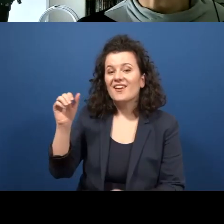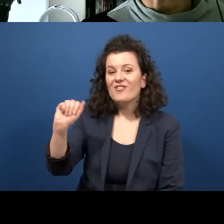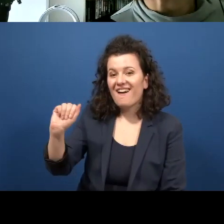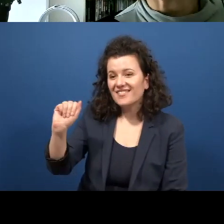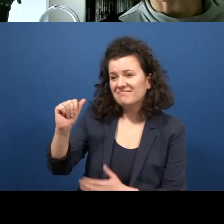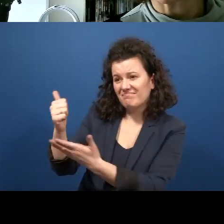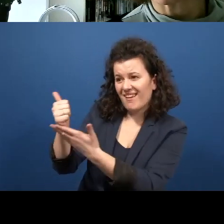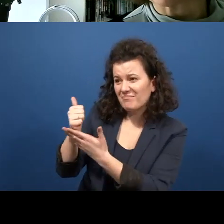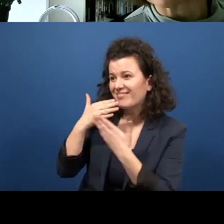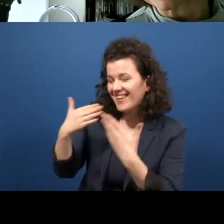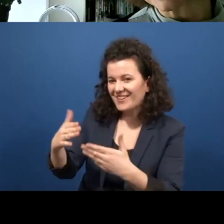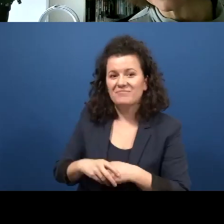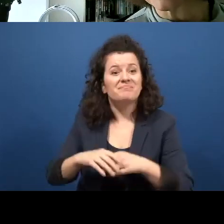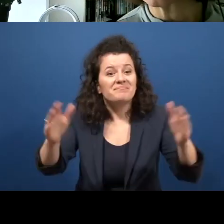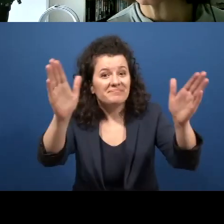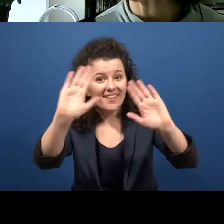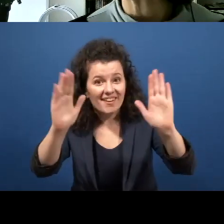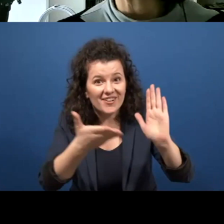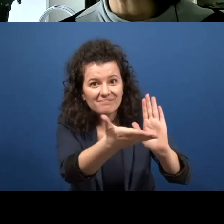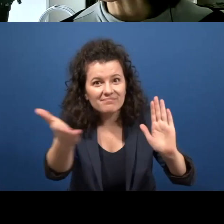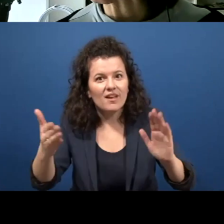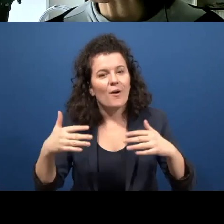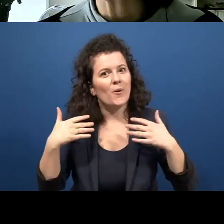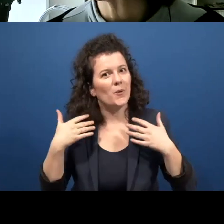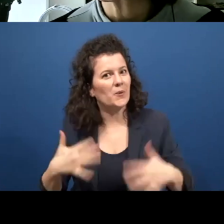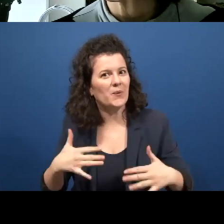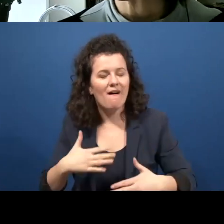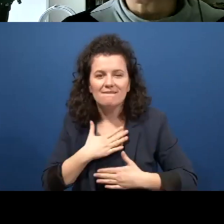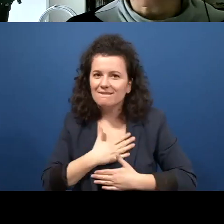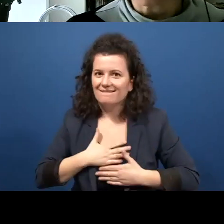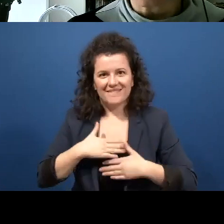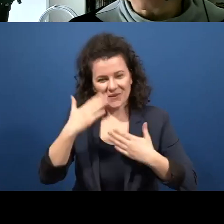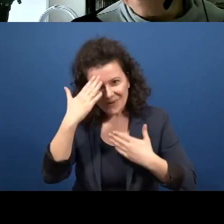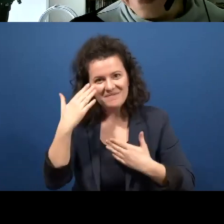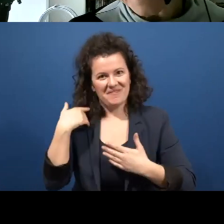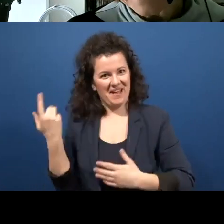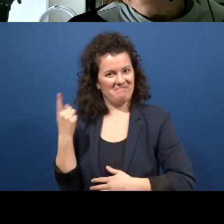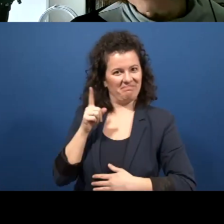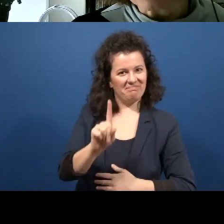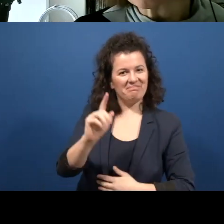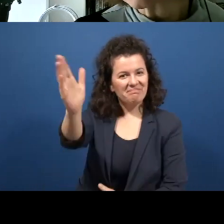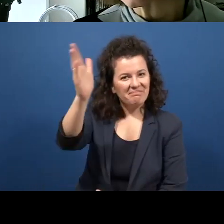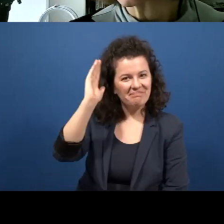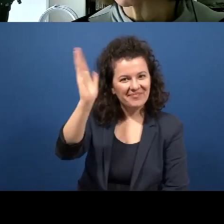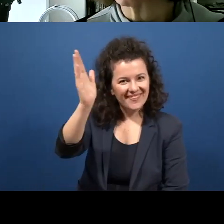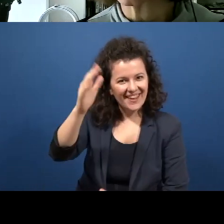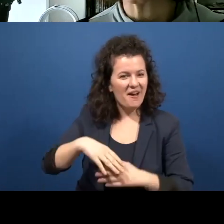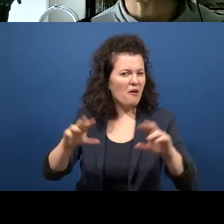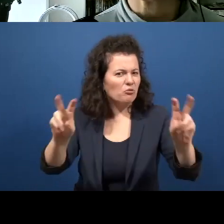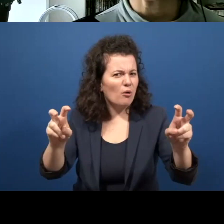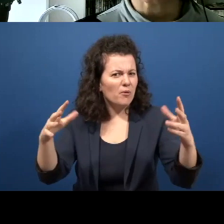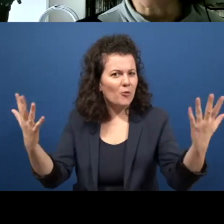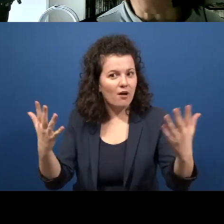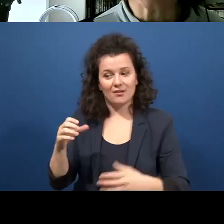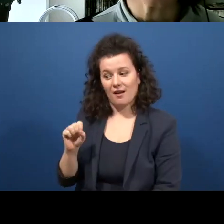Gracias, Agnes, por ayudarme y buenas tardes a todos. Es un gran placer que me hayan invitado a dirigirme a ustedes el